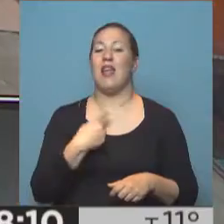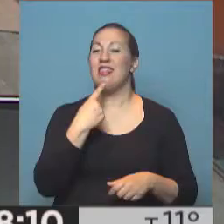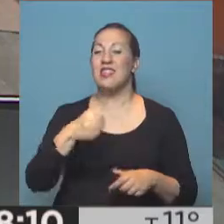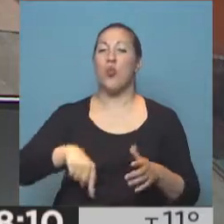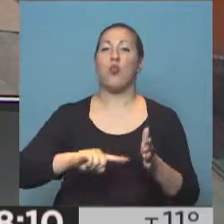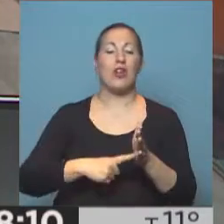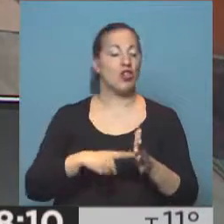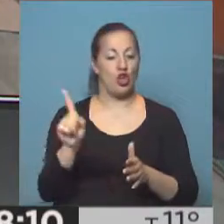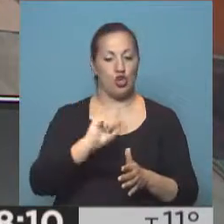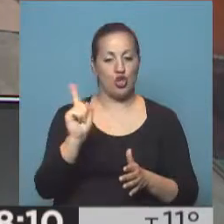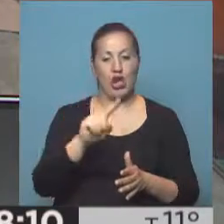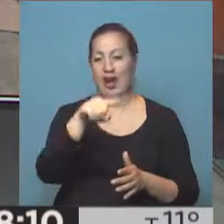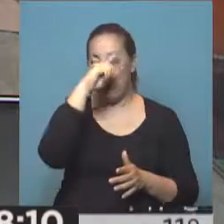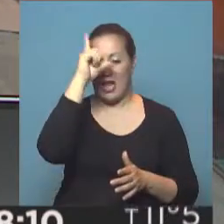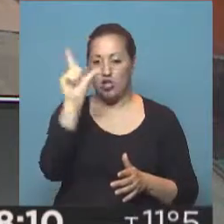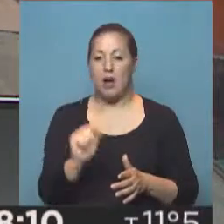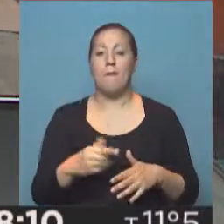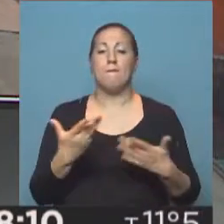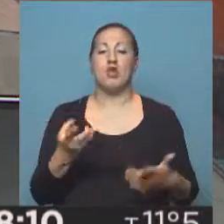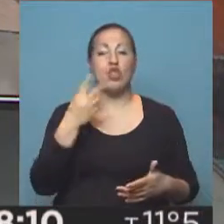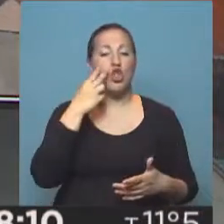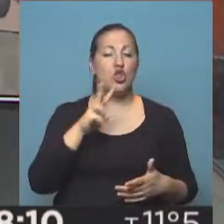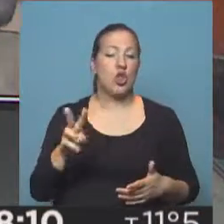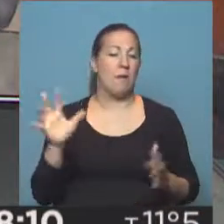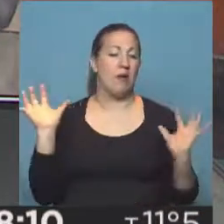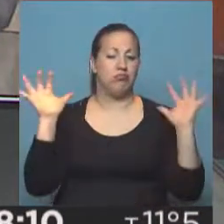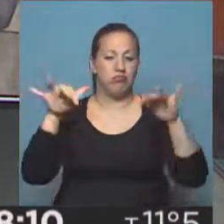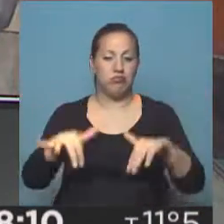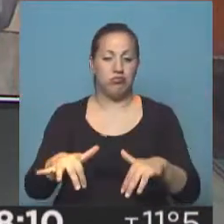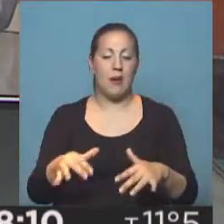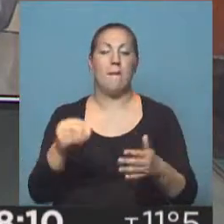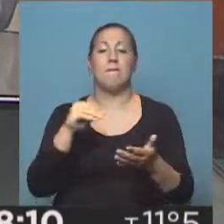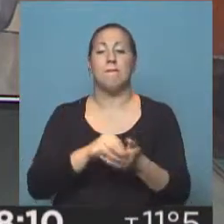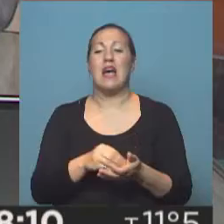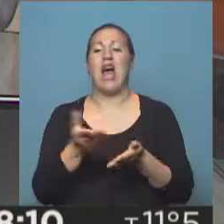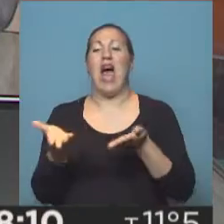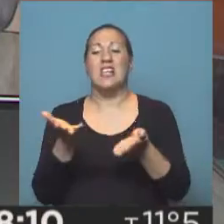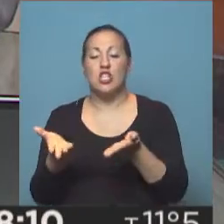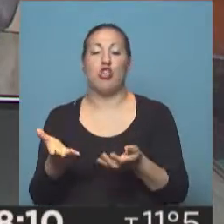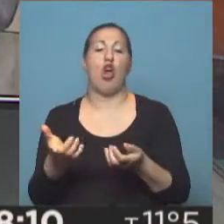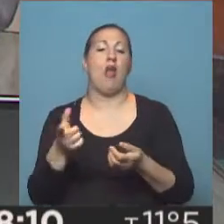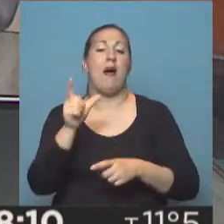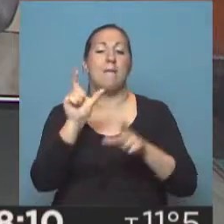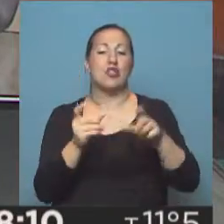aires no no de ninguna manera son nacional por esos dos mil y pico será multitudinario más todos asesores y buenos representantes interesante va a